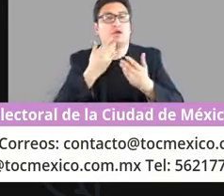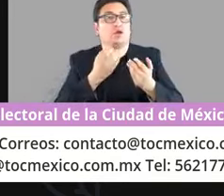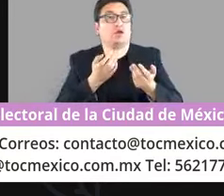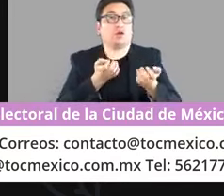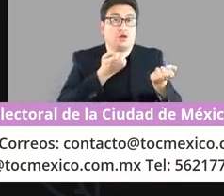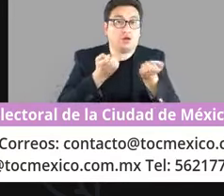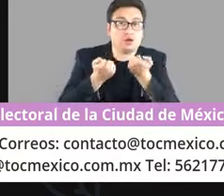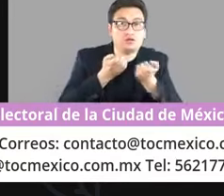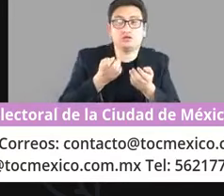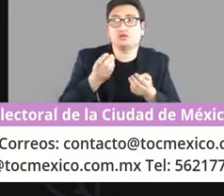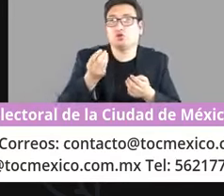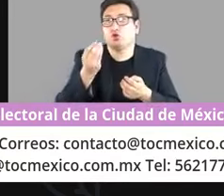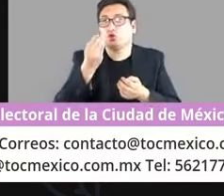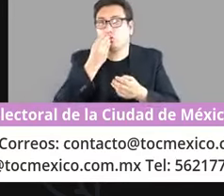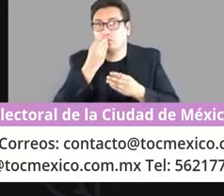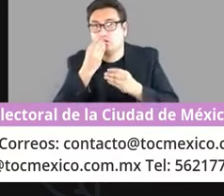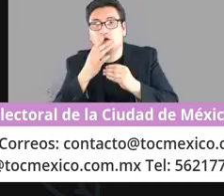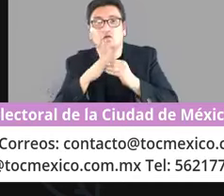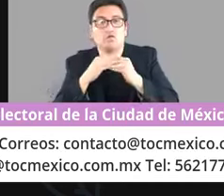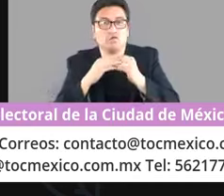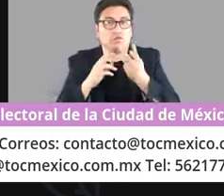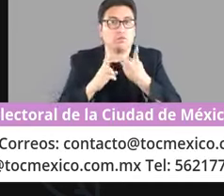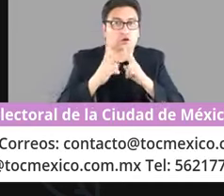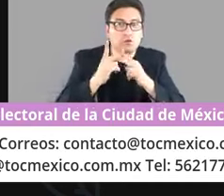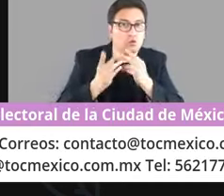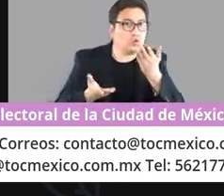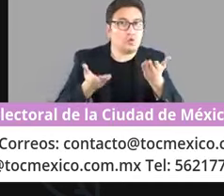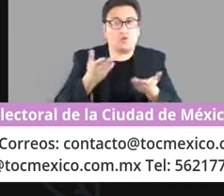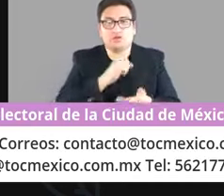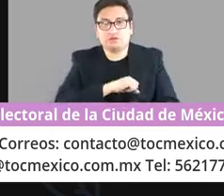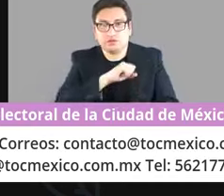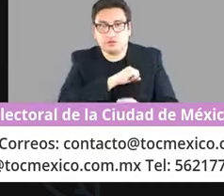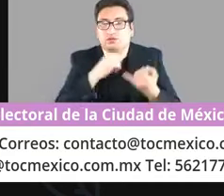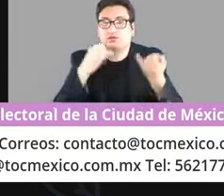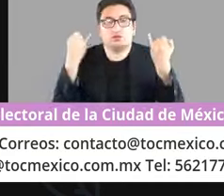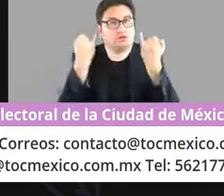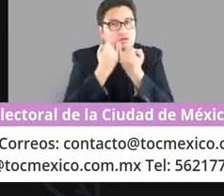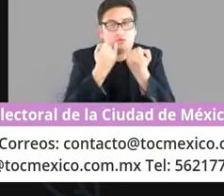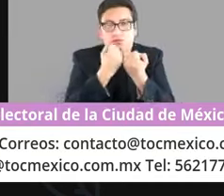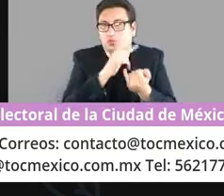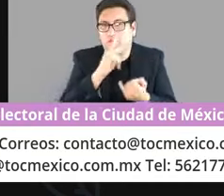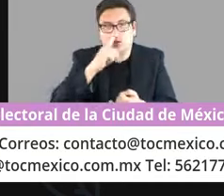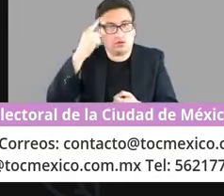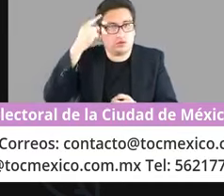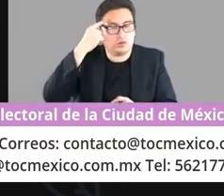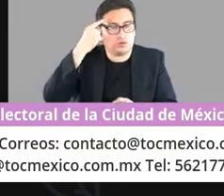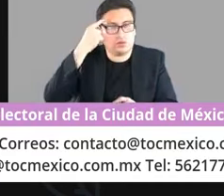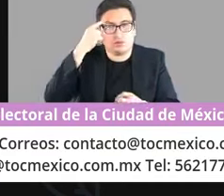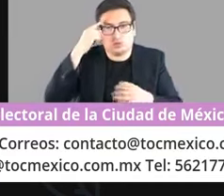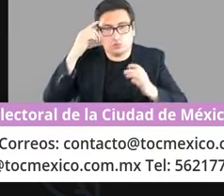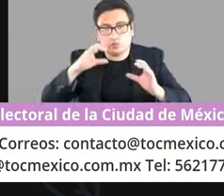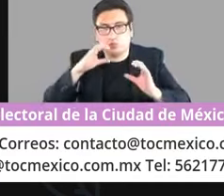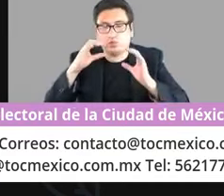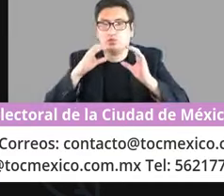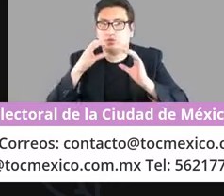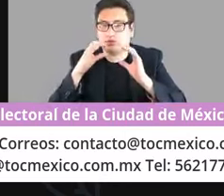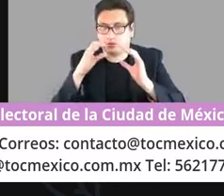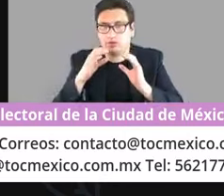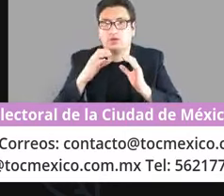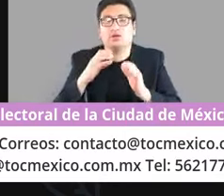también es bien importante cuidar nuestra salud mental. Entonces, creo que también es qué le queremos enseñar a